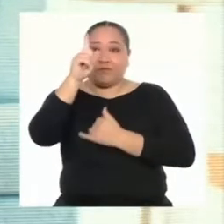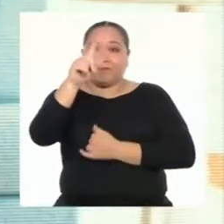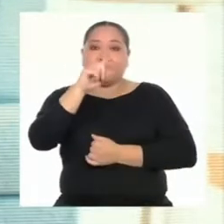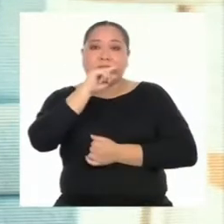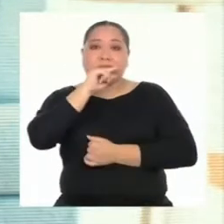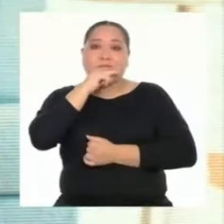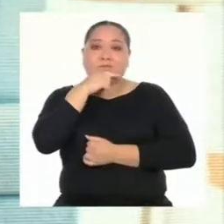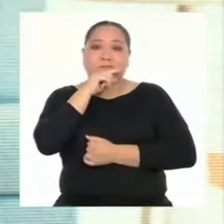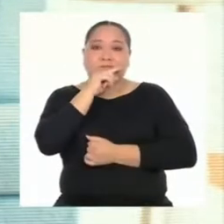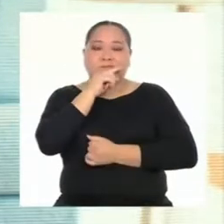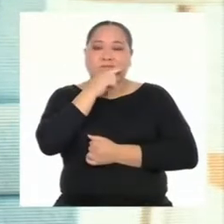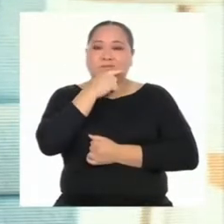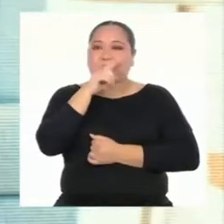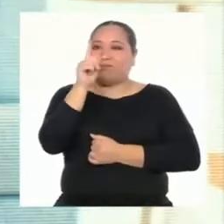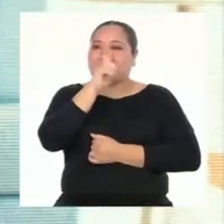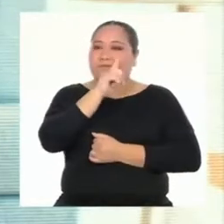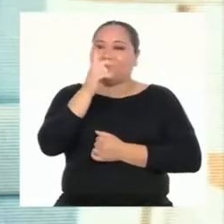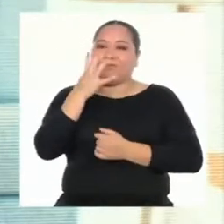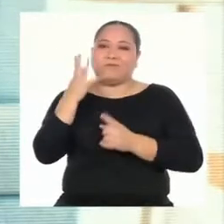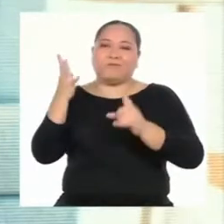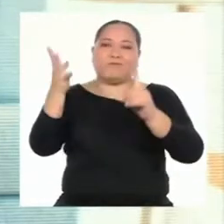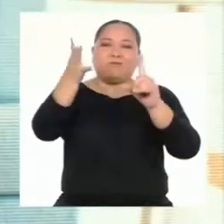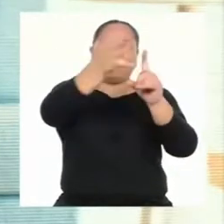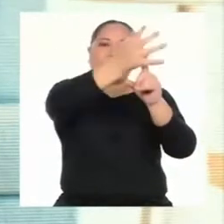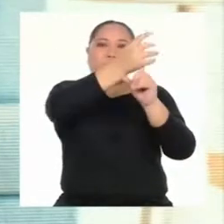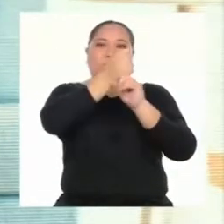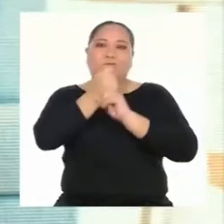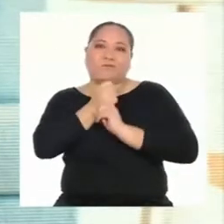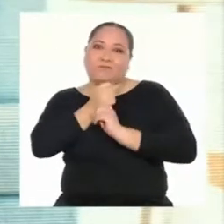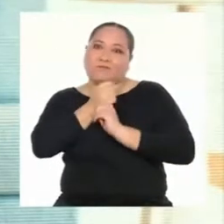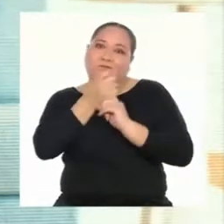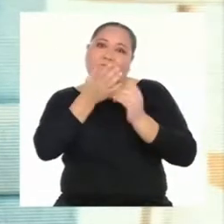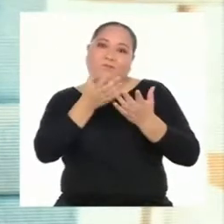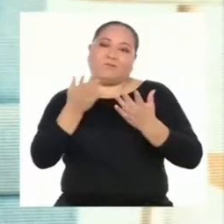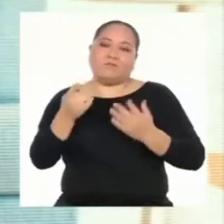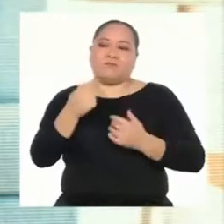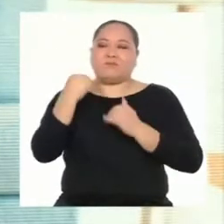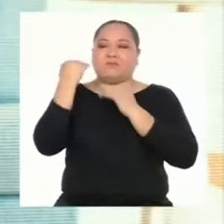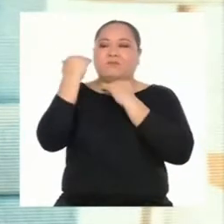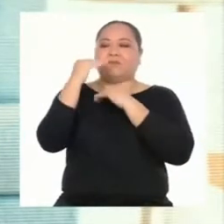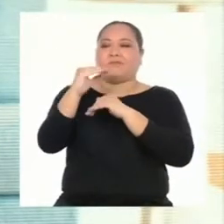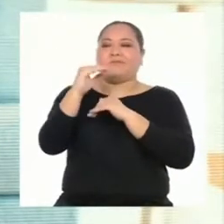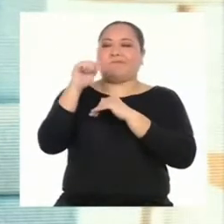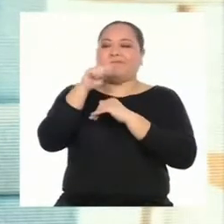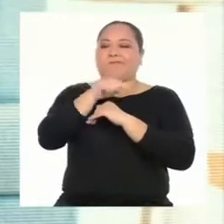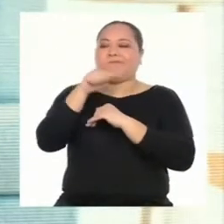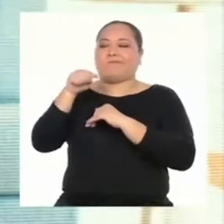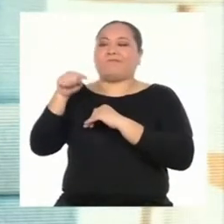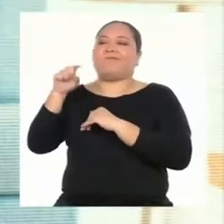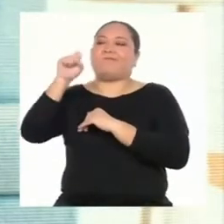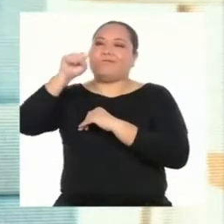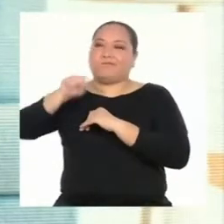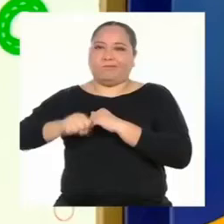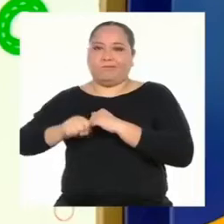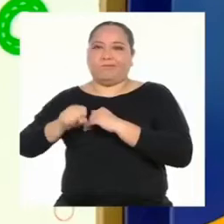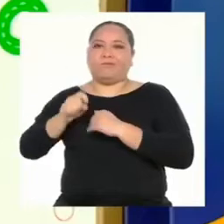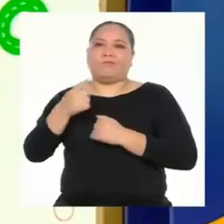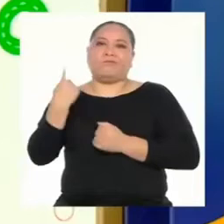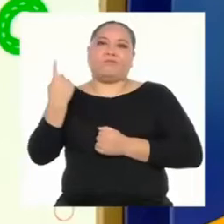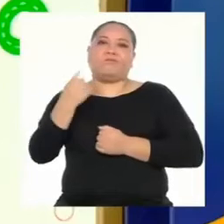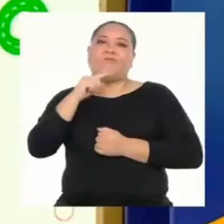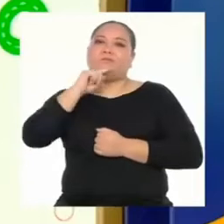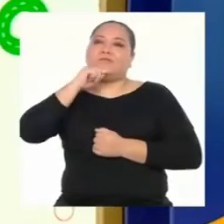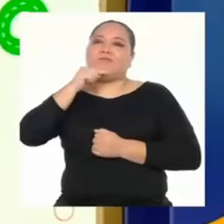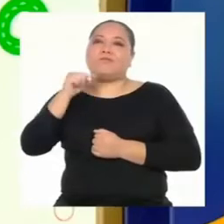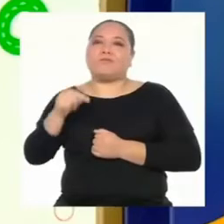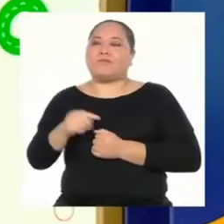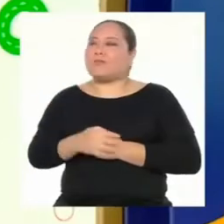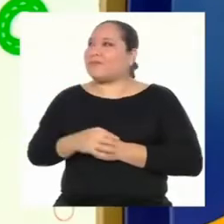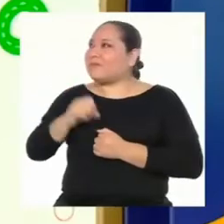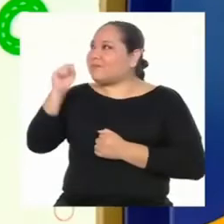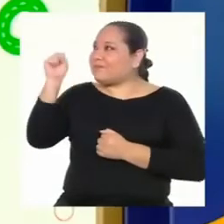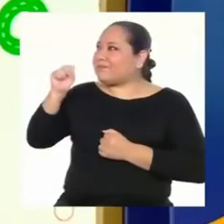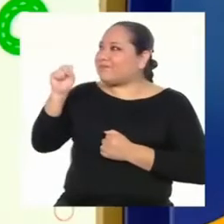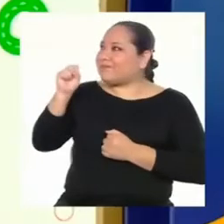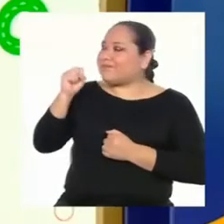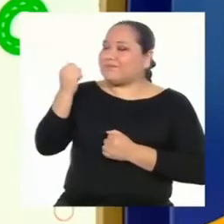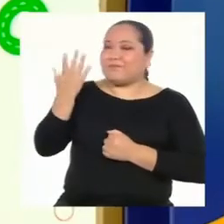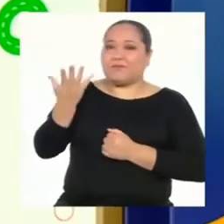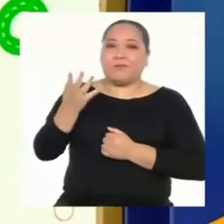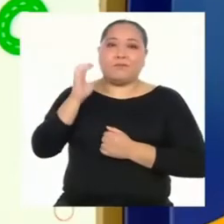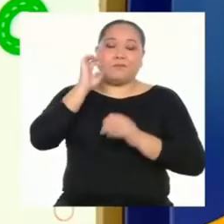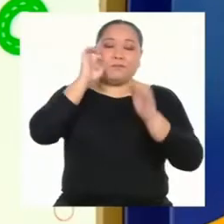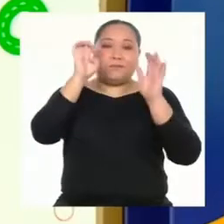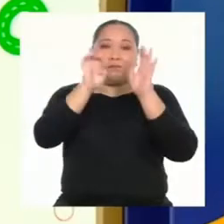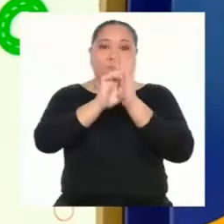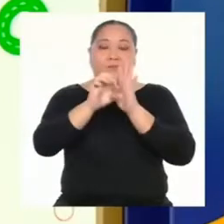chica es incapaz de lograr ciertas cosas y de que solo debe limitarse a determinadas actividades. ¡Claro!